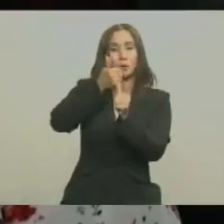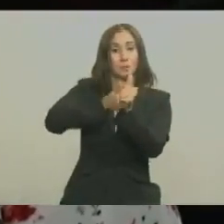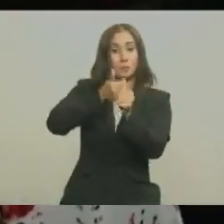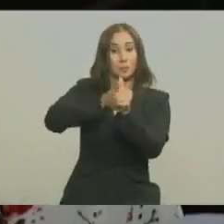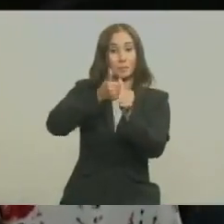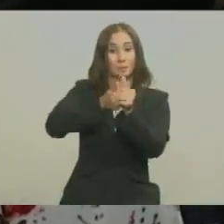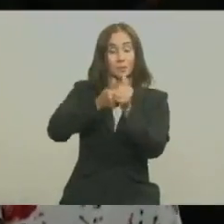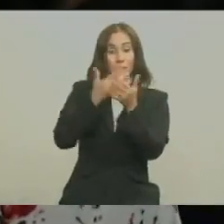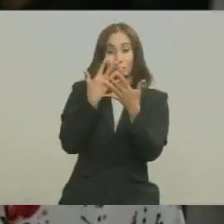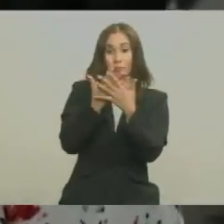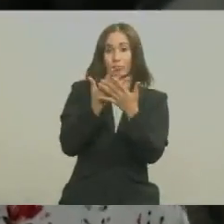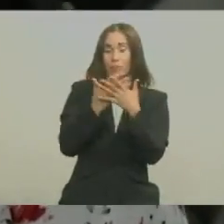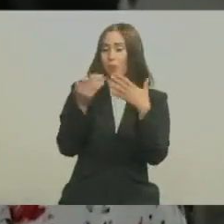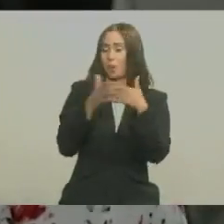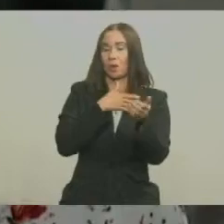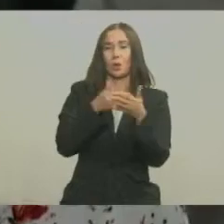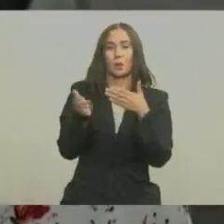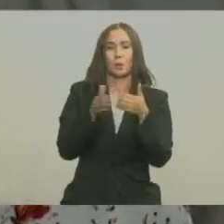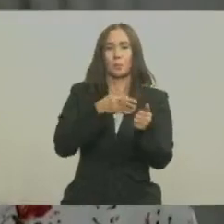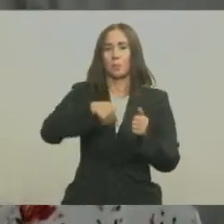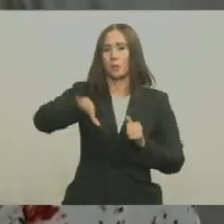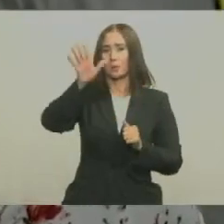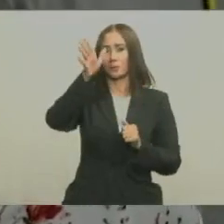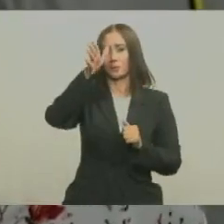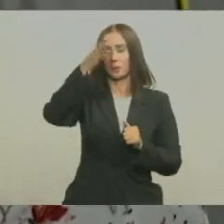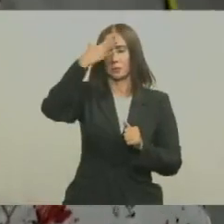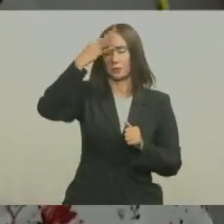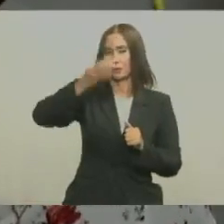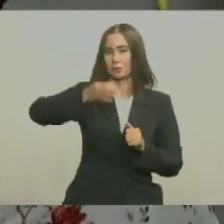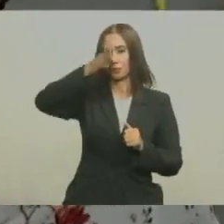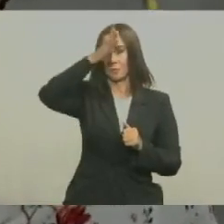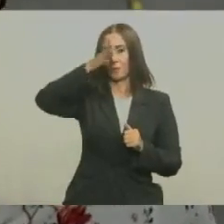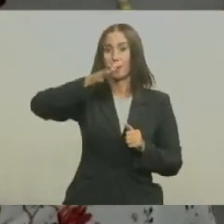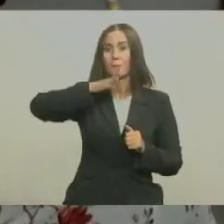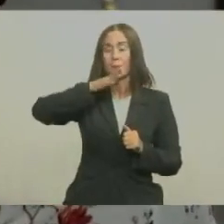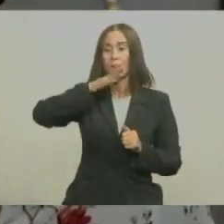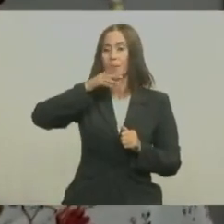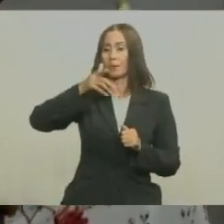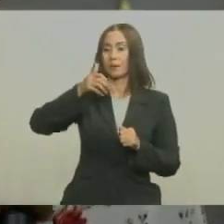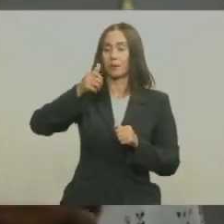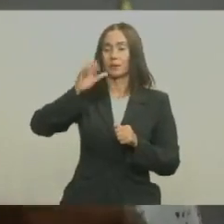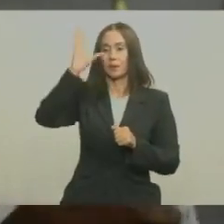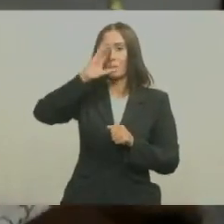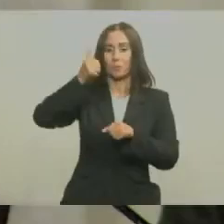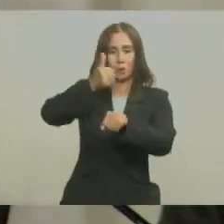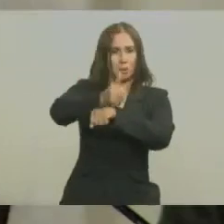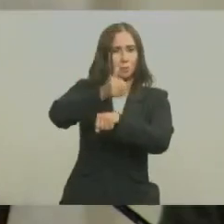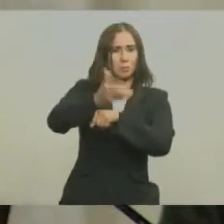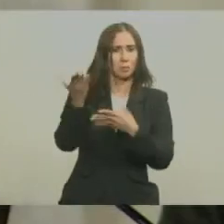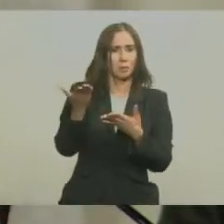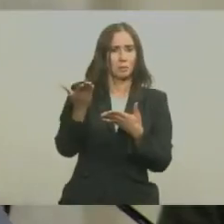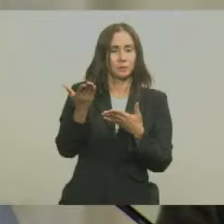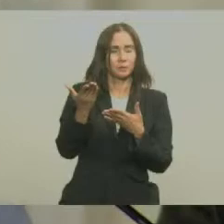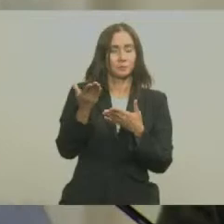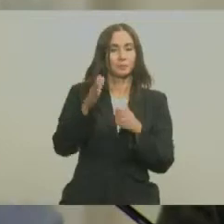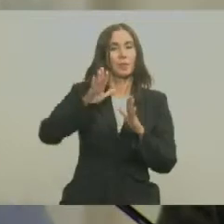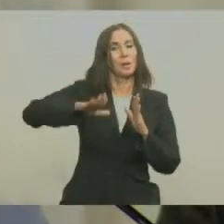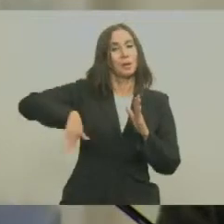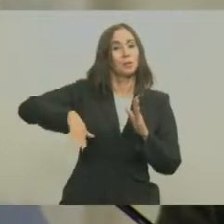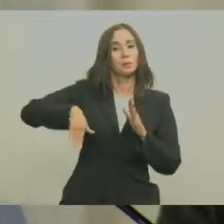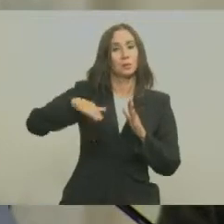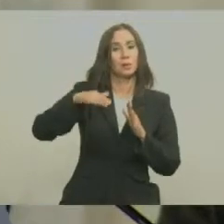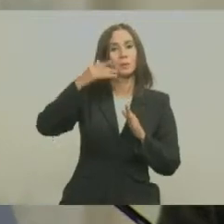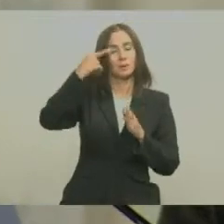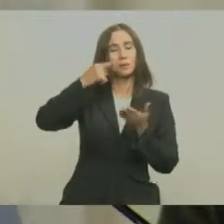de facto y sin importar que intervenga una decisión del padre o de la madre para este tipo de casos. Eso se va a discutir cuando se